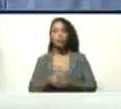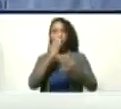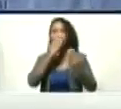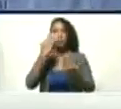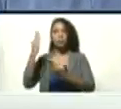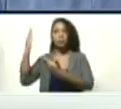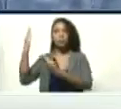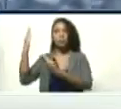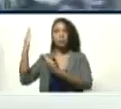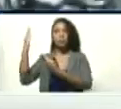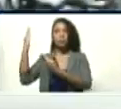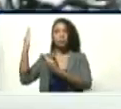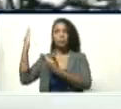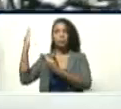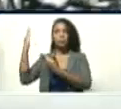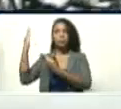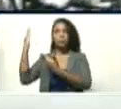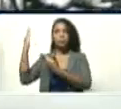presentes.